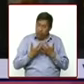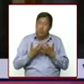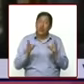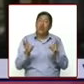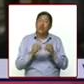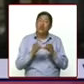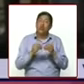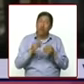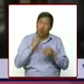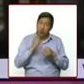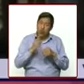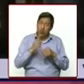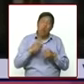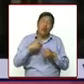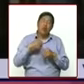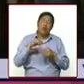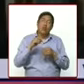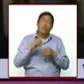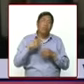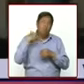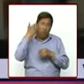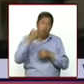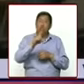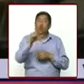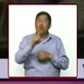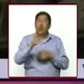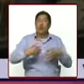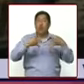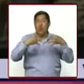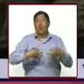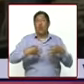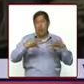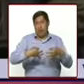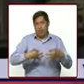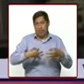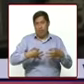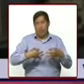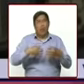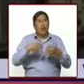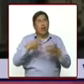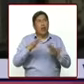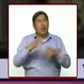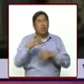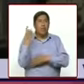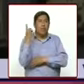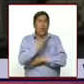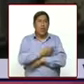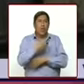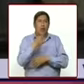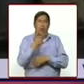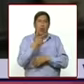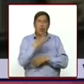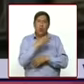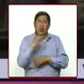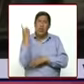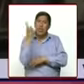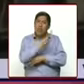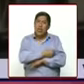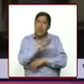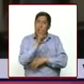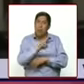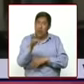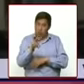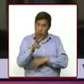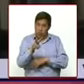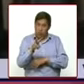número 12 de la Asamblea Legislativa Plurinacional para el próximo día lunes, donde día 21, día 22 tendrán para debatir y entre